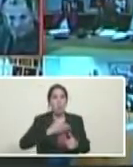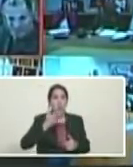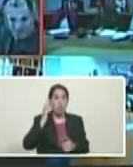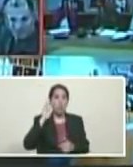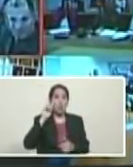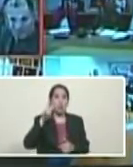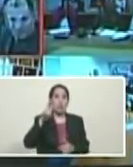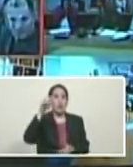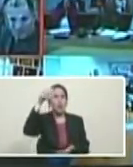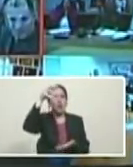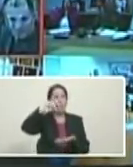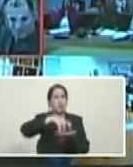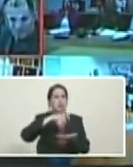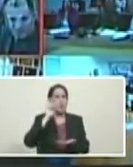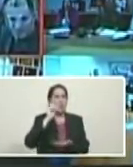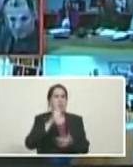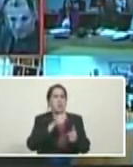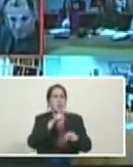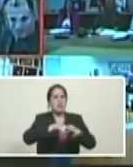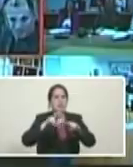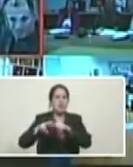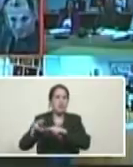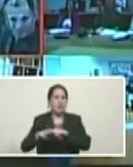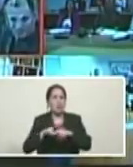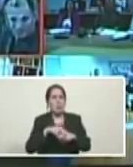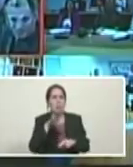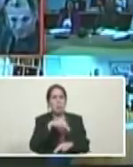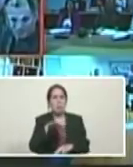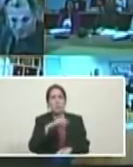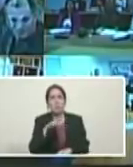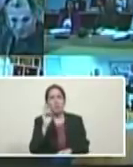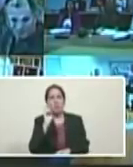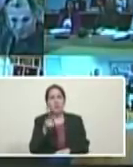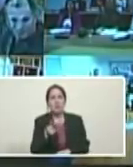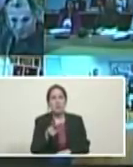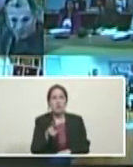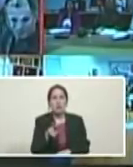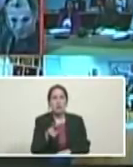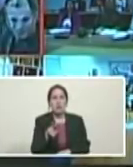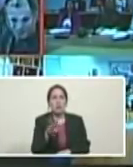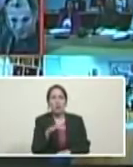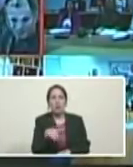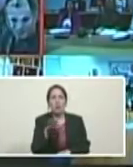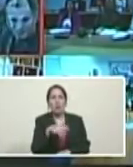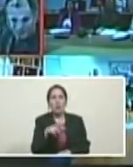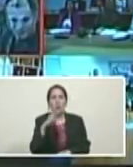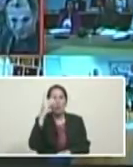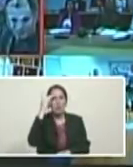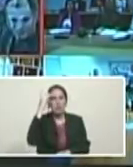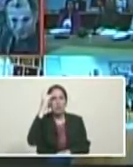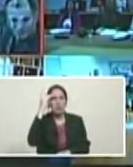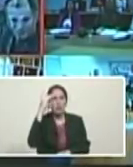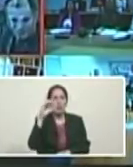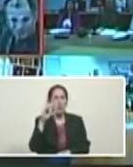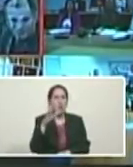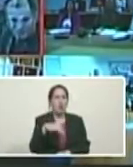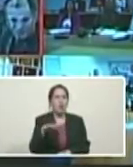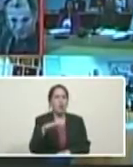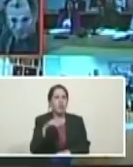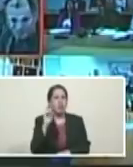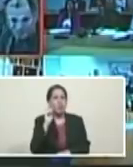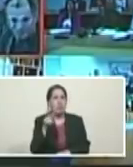colocar en el centro señor ministro márquez para poder divisar a nuestra vicepresidenta